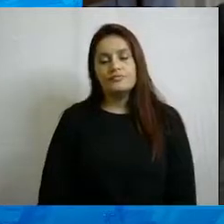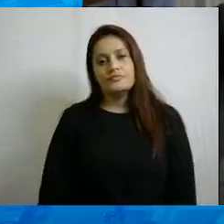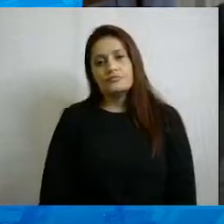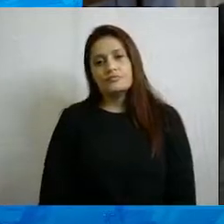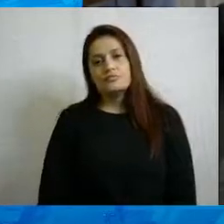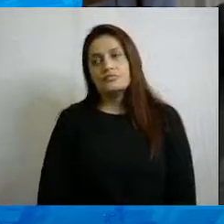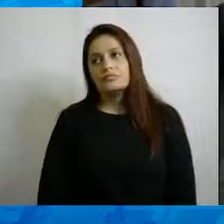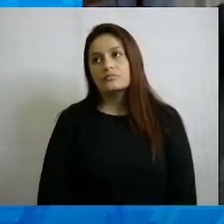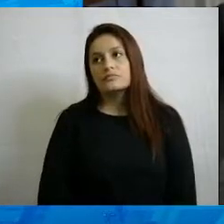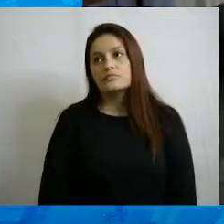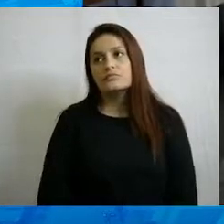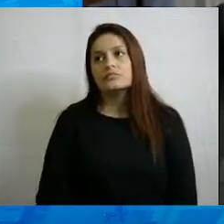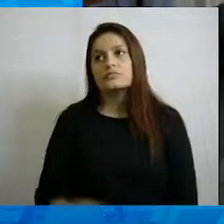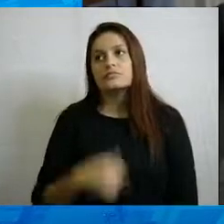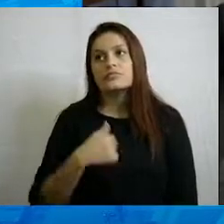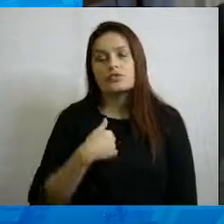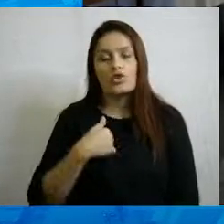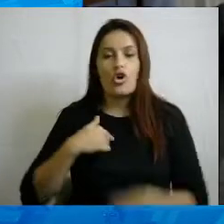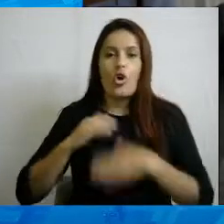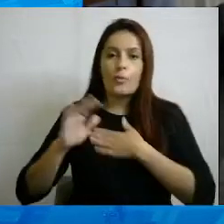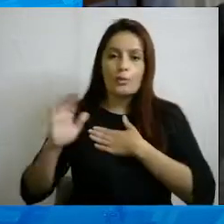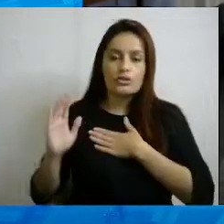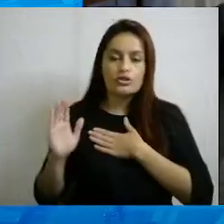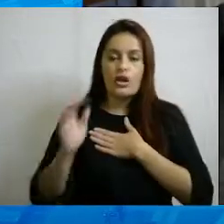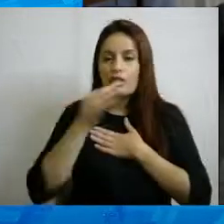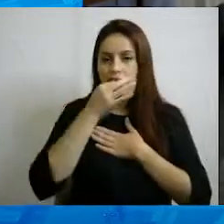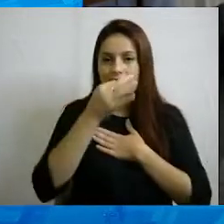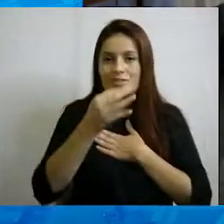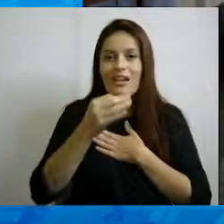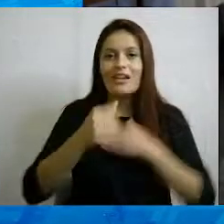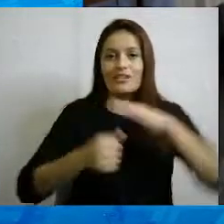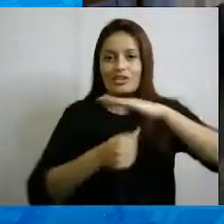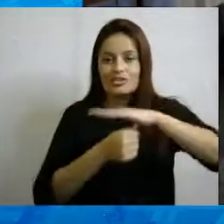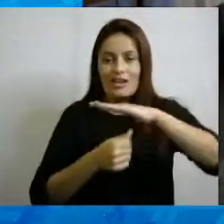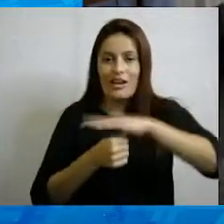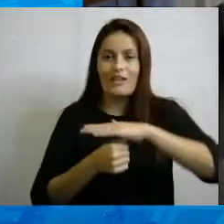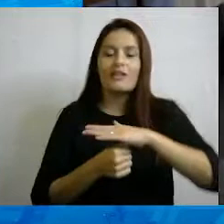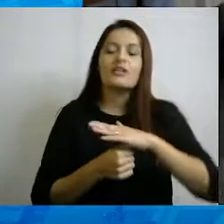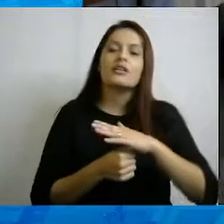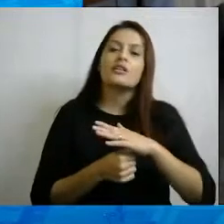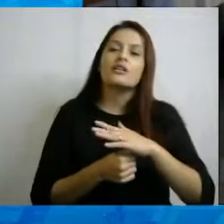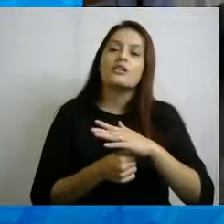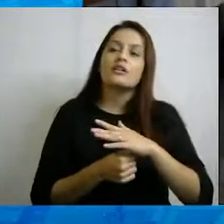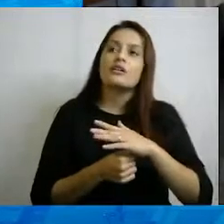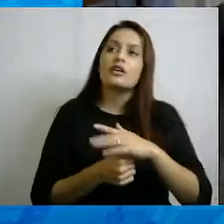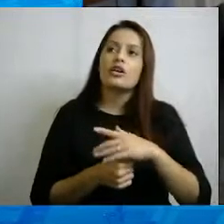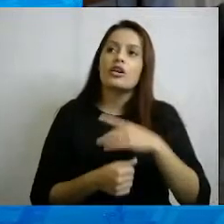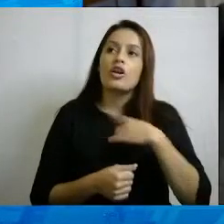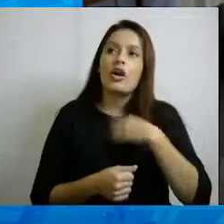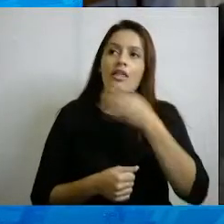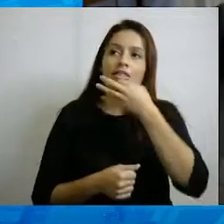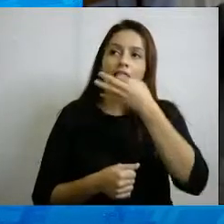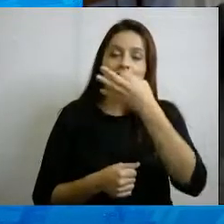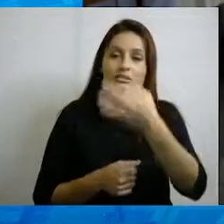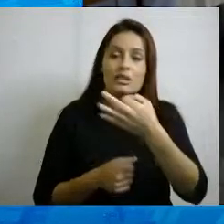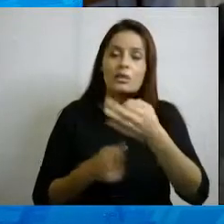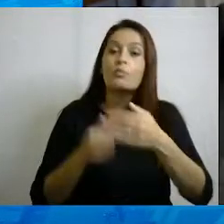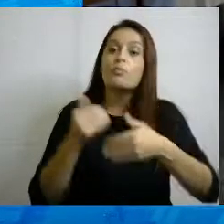Y nada, por reiterar mi compromiso en ese sentido de que no hay que, digamos, decir esto es un